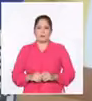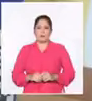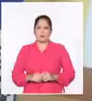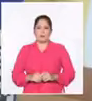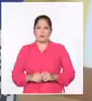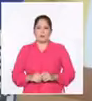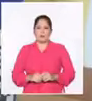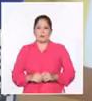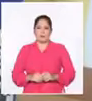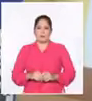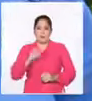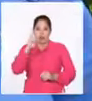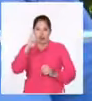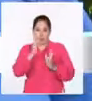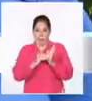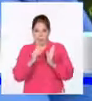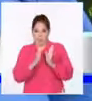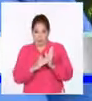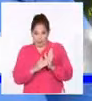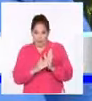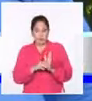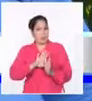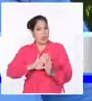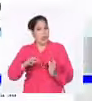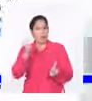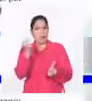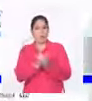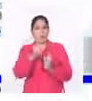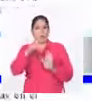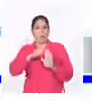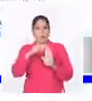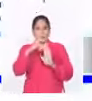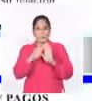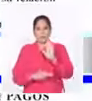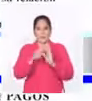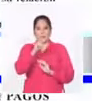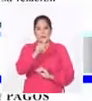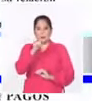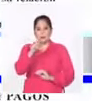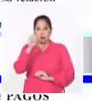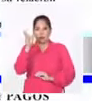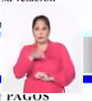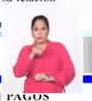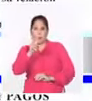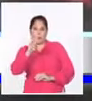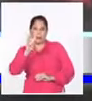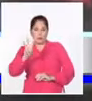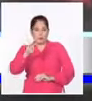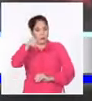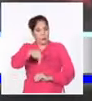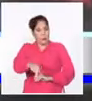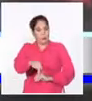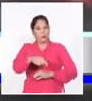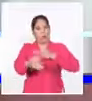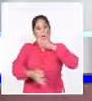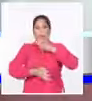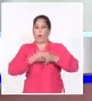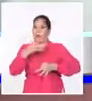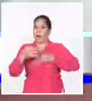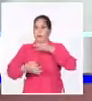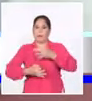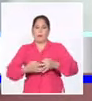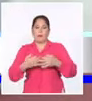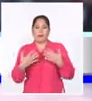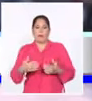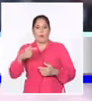Desde hace más de 3 meses y tras aprobarse la resolución 111 de 2023, es esta una de las palabras más recurrentes en